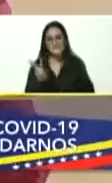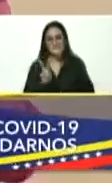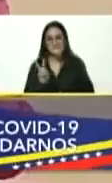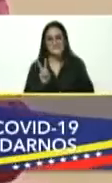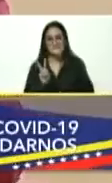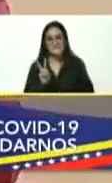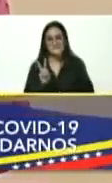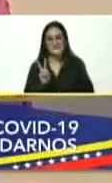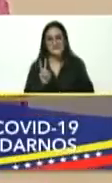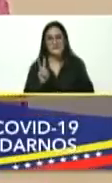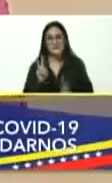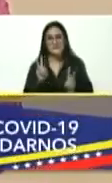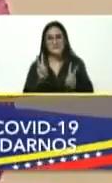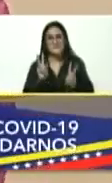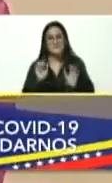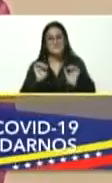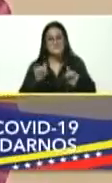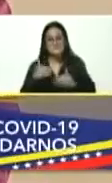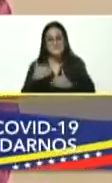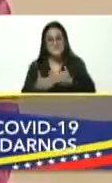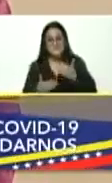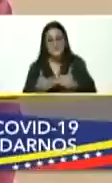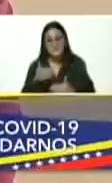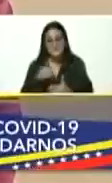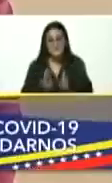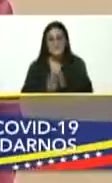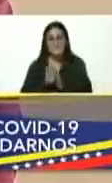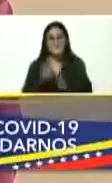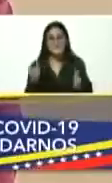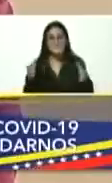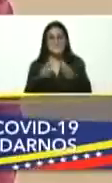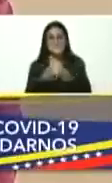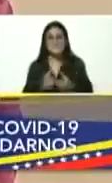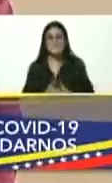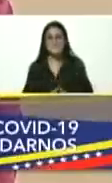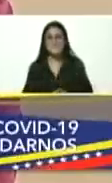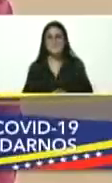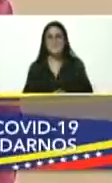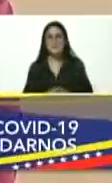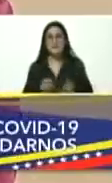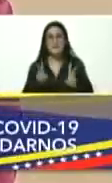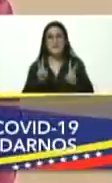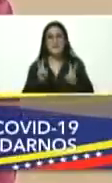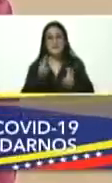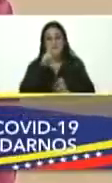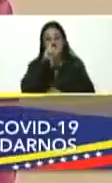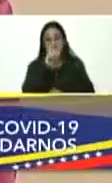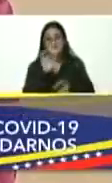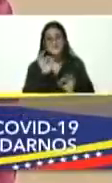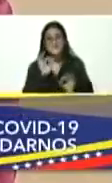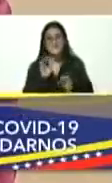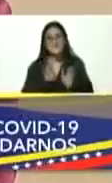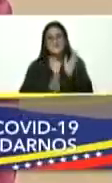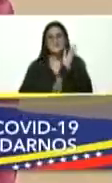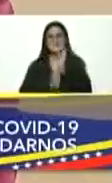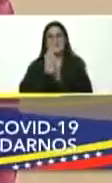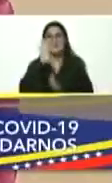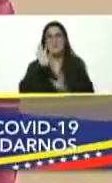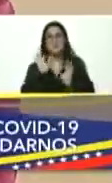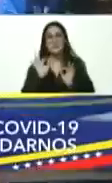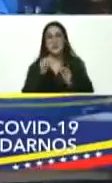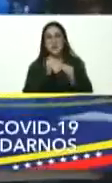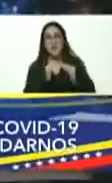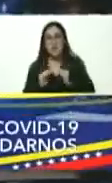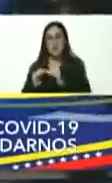una nueva época que vamos transitando colectivamente una nueva época que será de prosperidad de